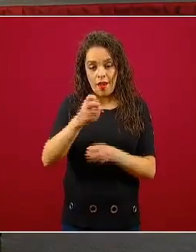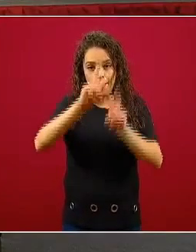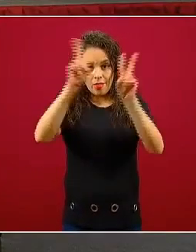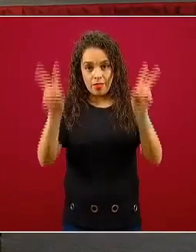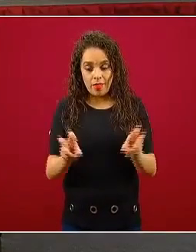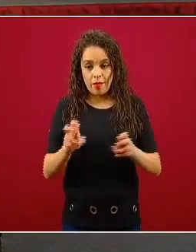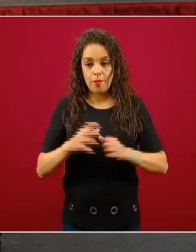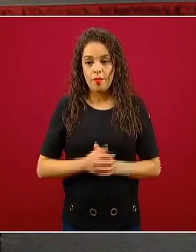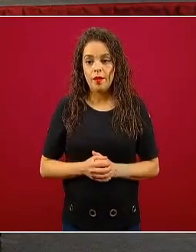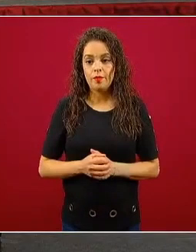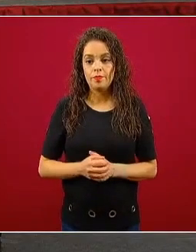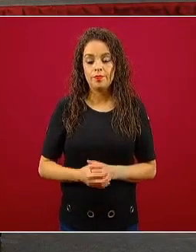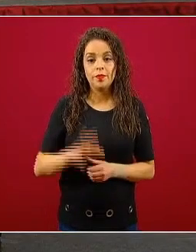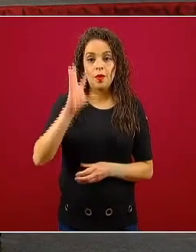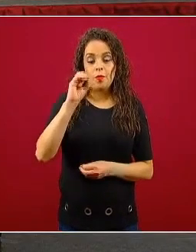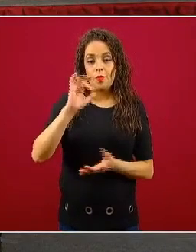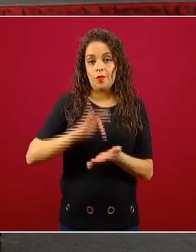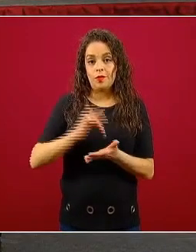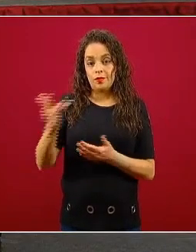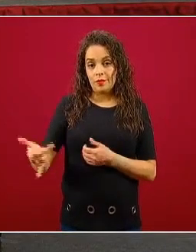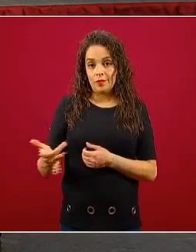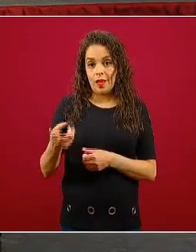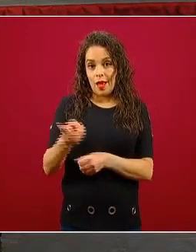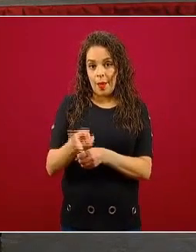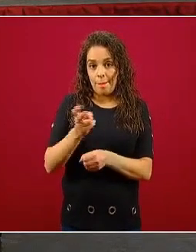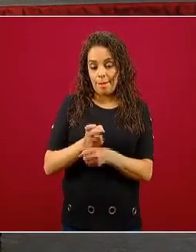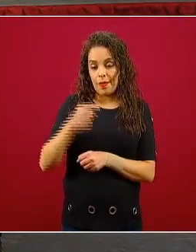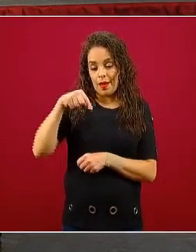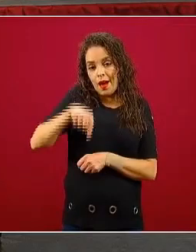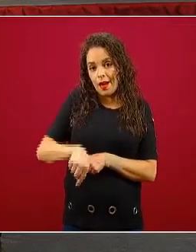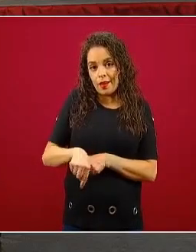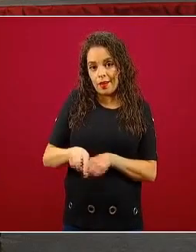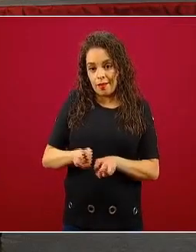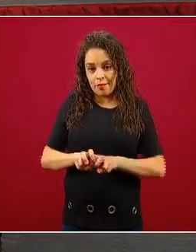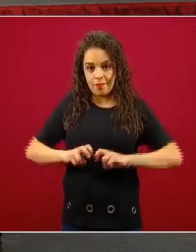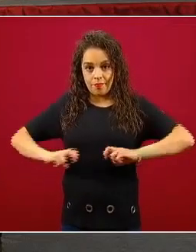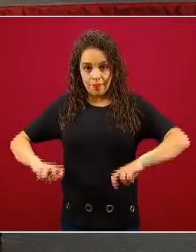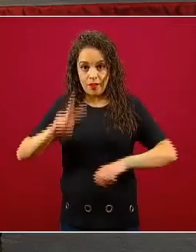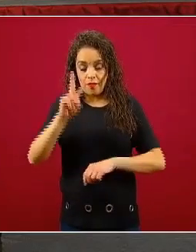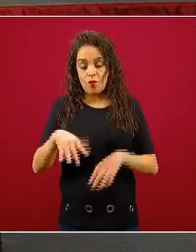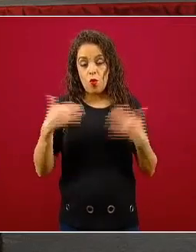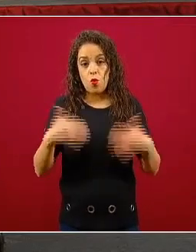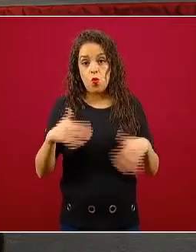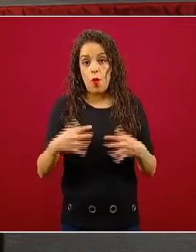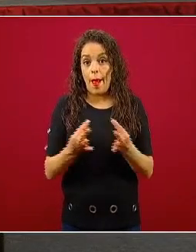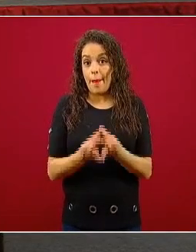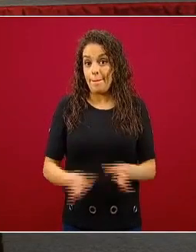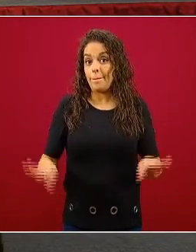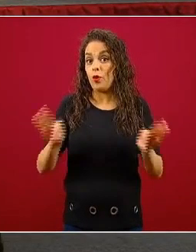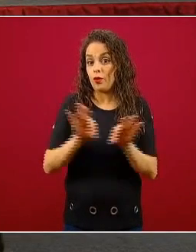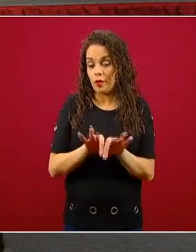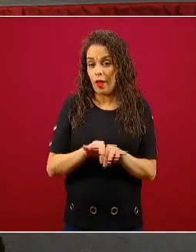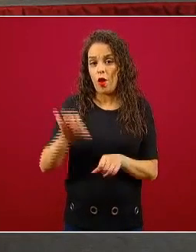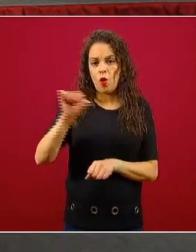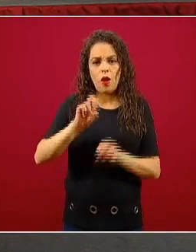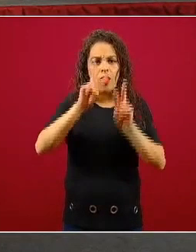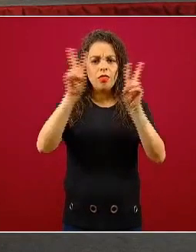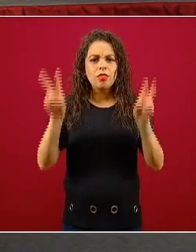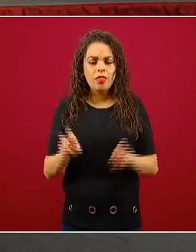doctor, por permitirnos este espacio tan importante. Y pues el tema que traemos hoy